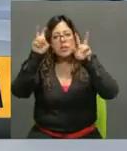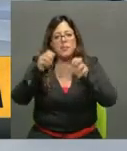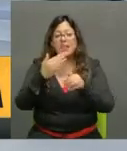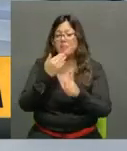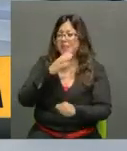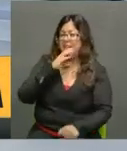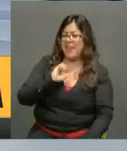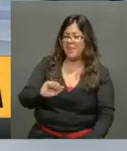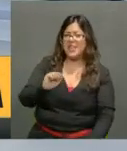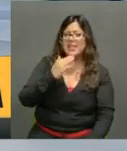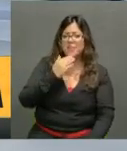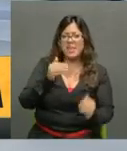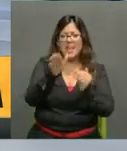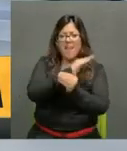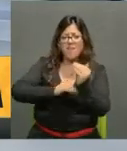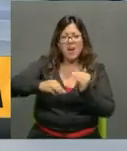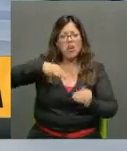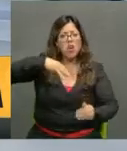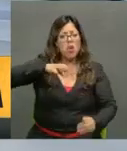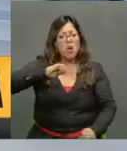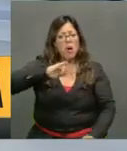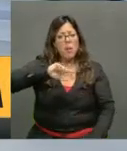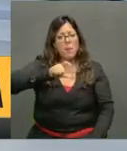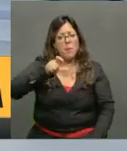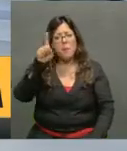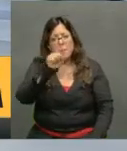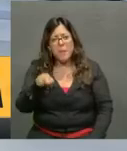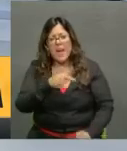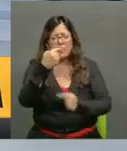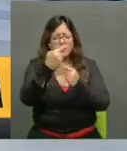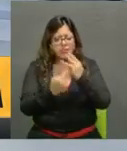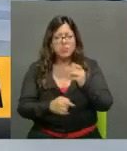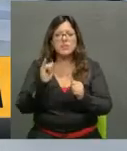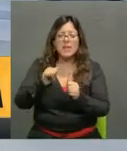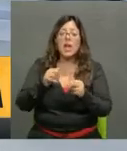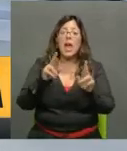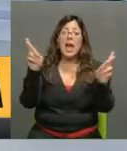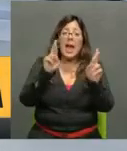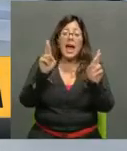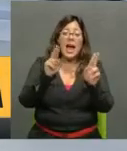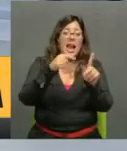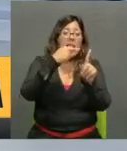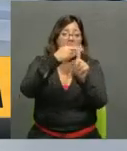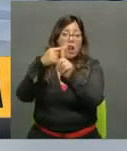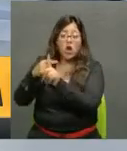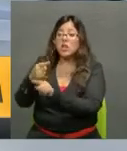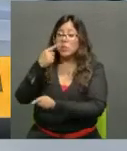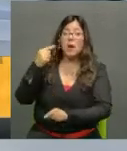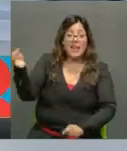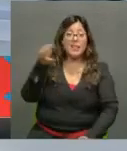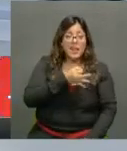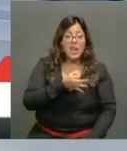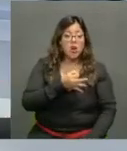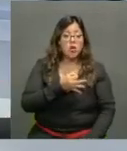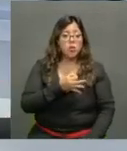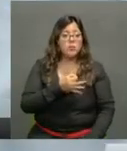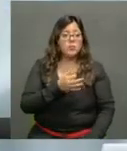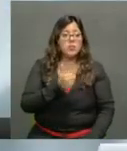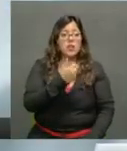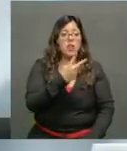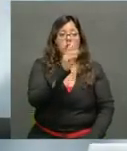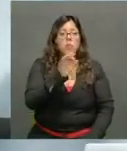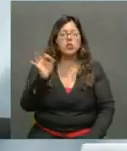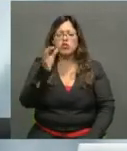tú, el Barrio Meix y todo sí, eso. De todo eso, de todo eso y mucho más. Recoleta, lo que decíamos, sí, él mencionó. Claro, dijo, no, y estoy feliz porque logramos